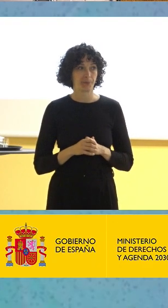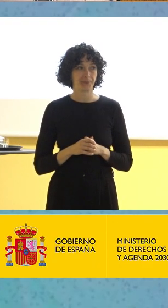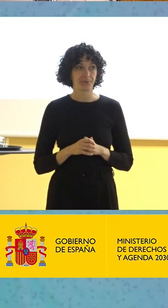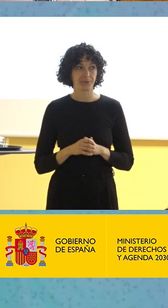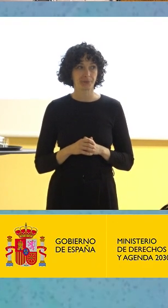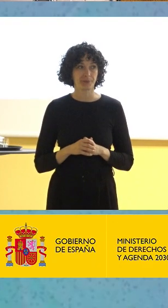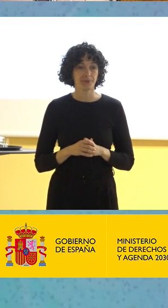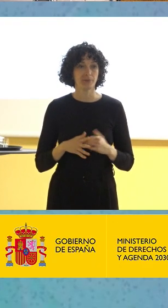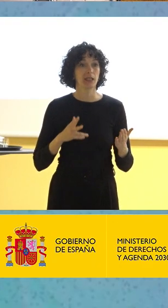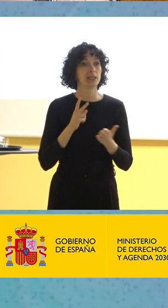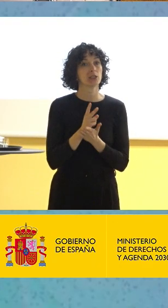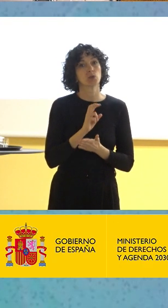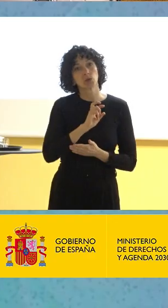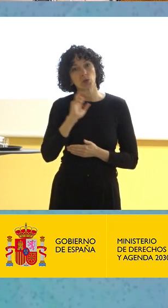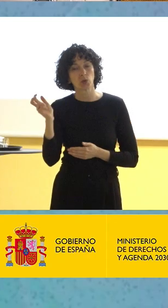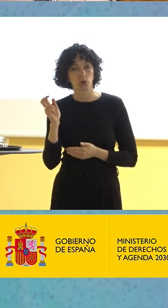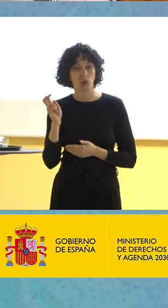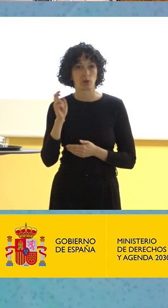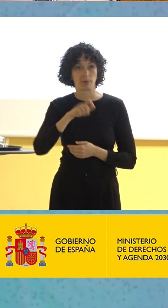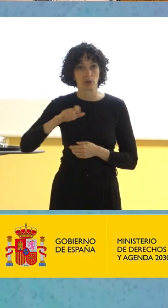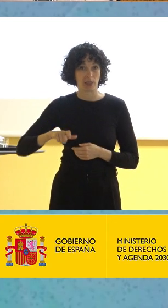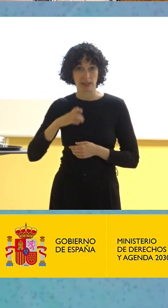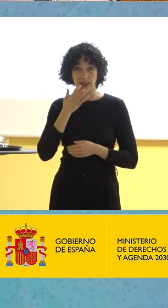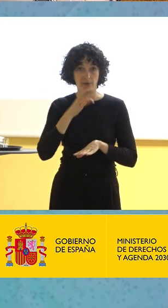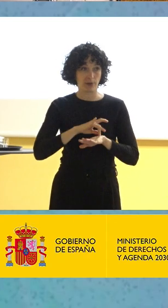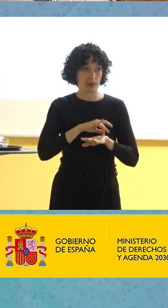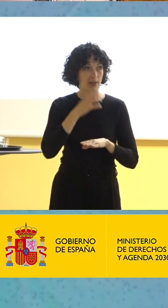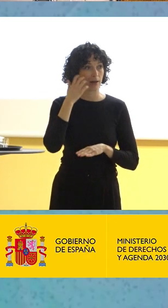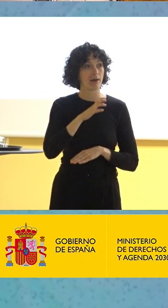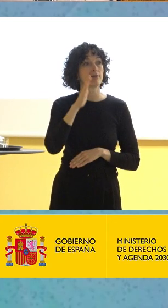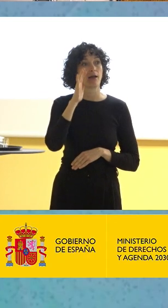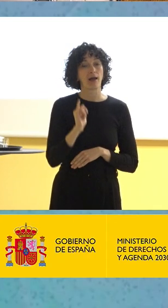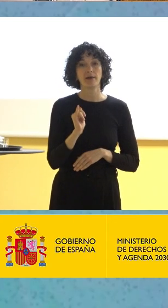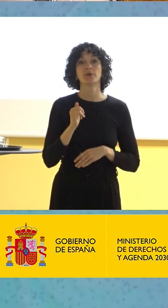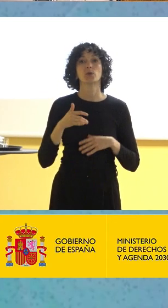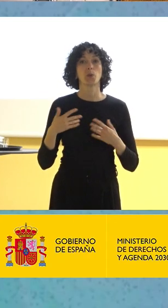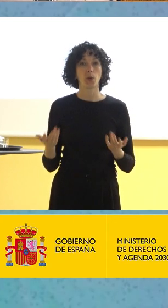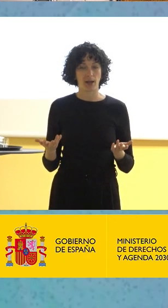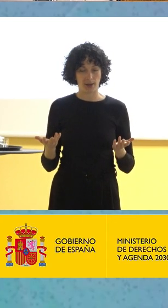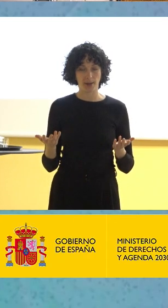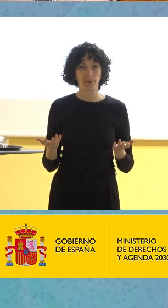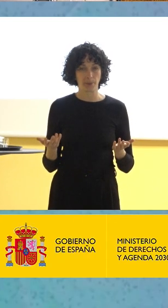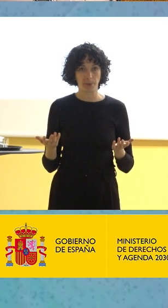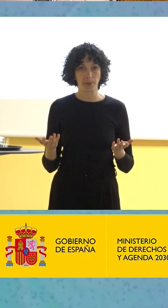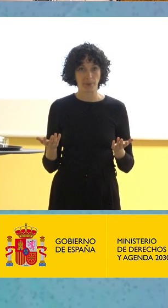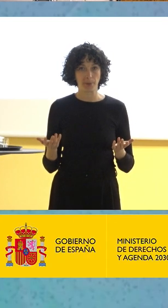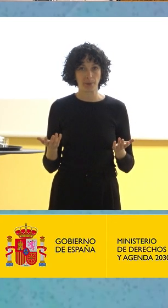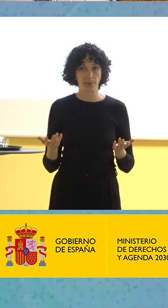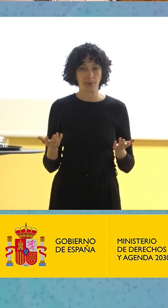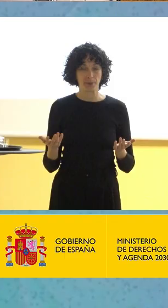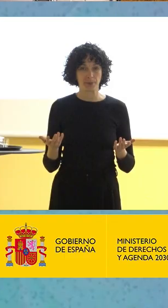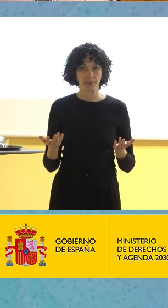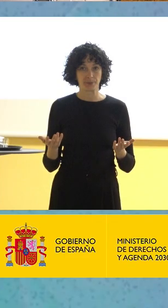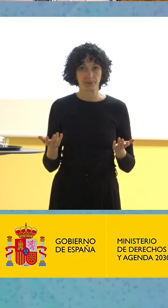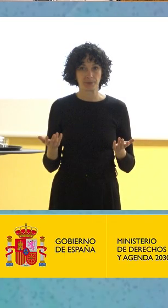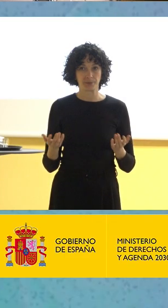Otro de los desafíos o retos que enfrentamos las personas con enfermedades raras tiene que ver con que, bueno, existen